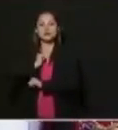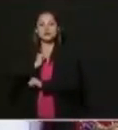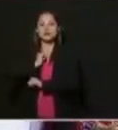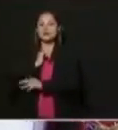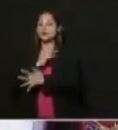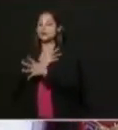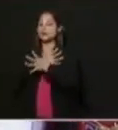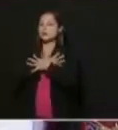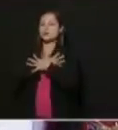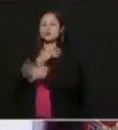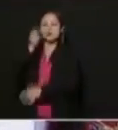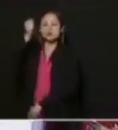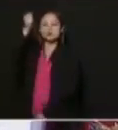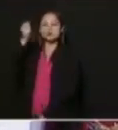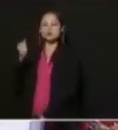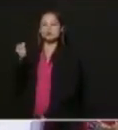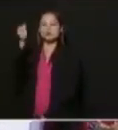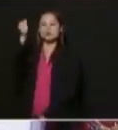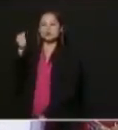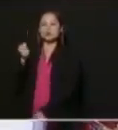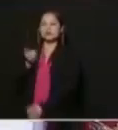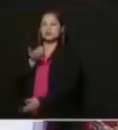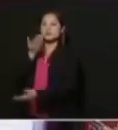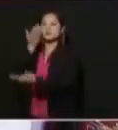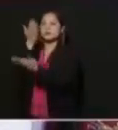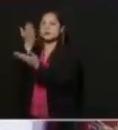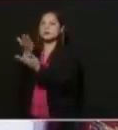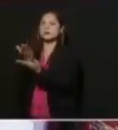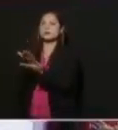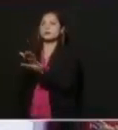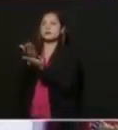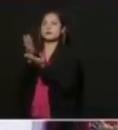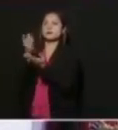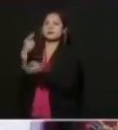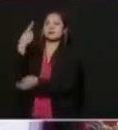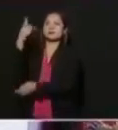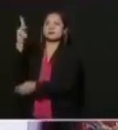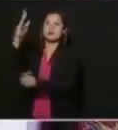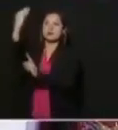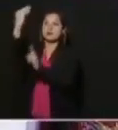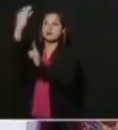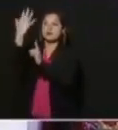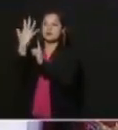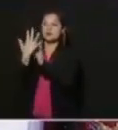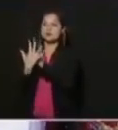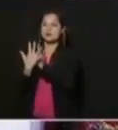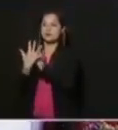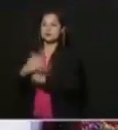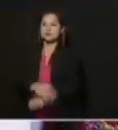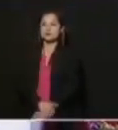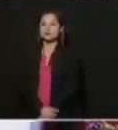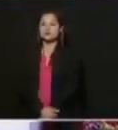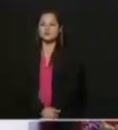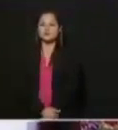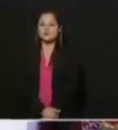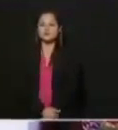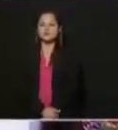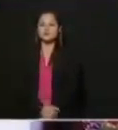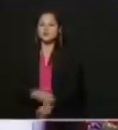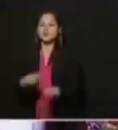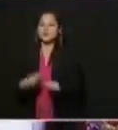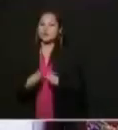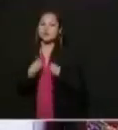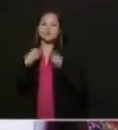saludamos. Con amor te saludamos. E invocamos tu divina presencia. E invocamos tu divina presencia. Que toda vida continúe